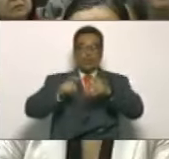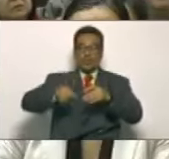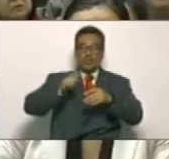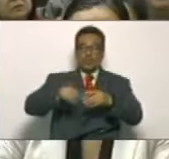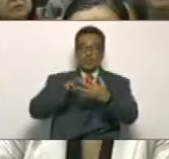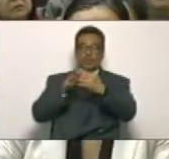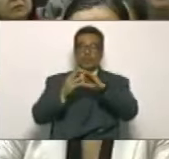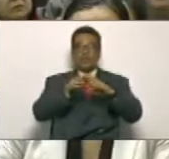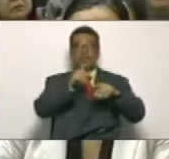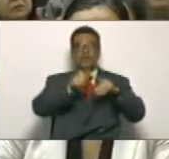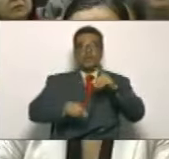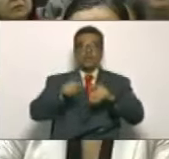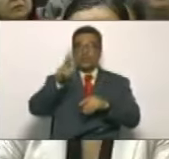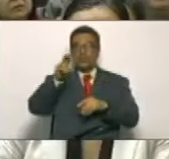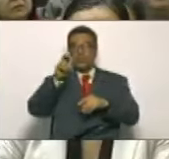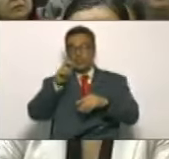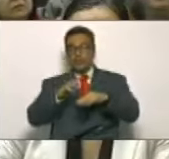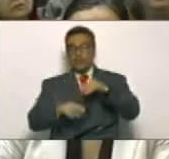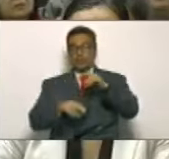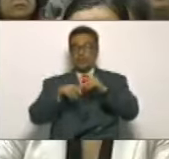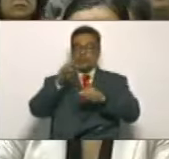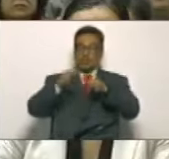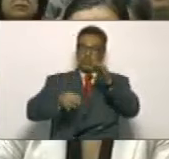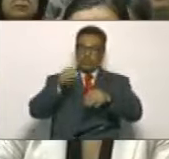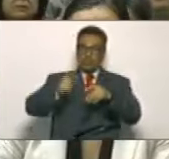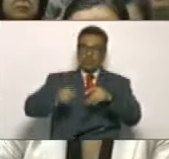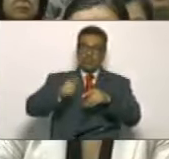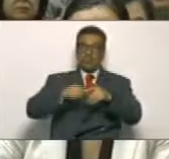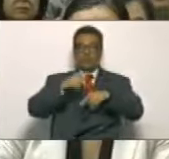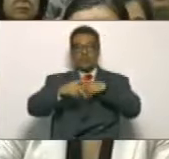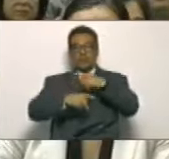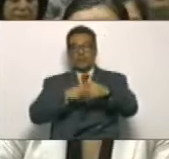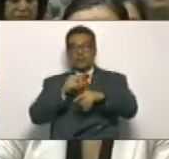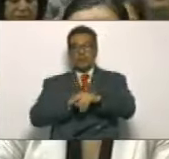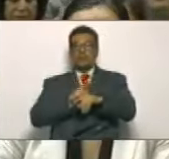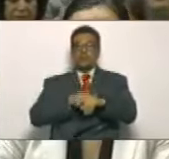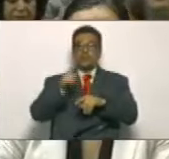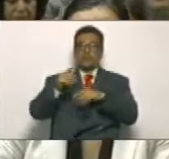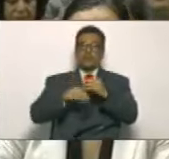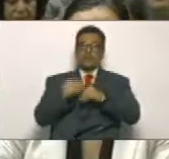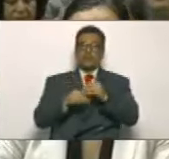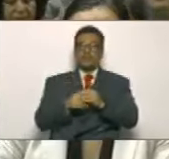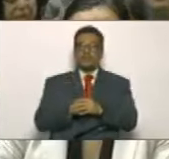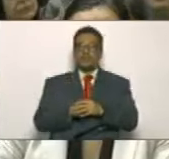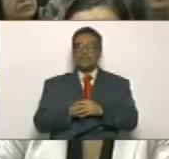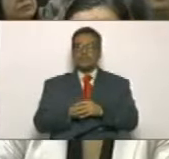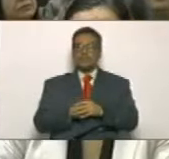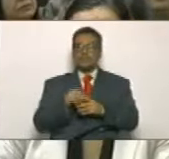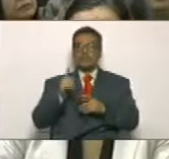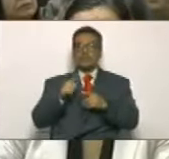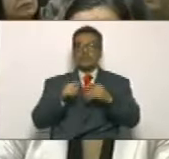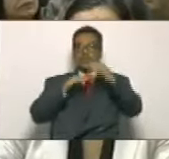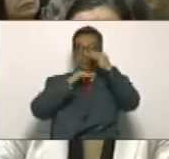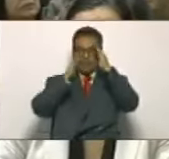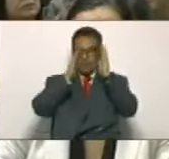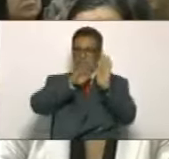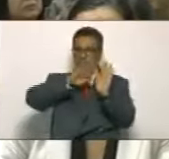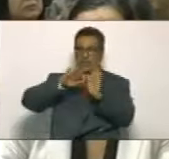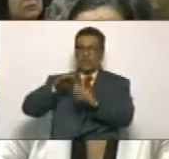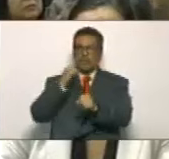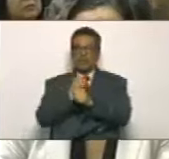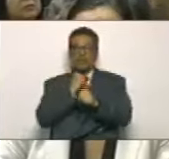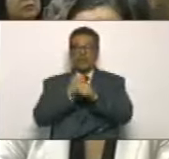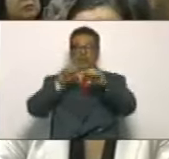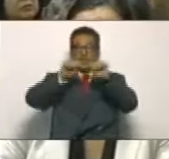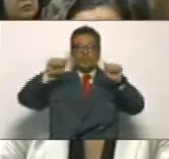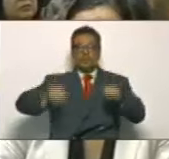nuevo andamiaje jurídico que se ha venido desarrollando con el tiempo y que nos establece que debemos desconcentrar funciones del